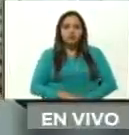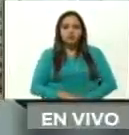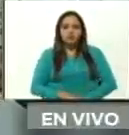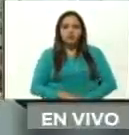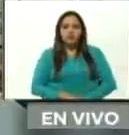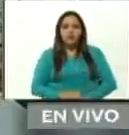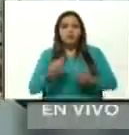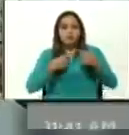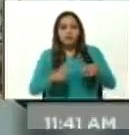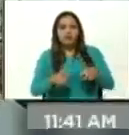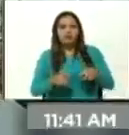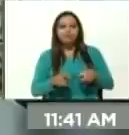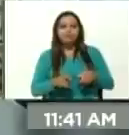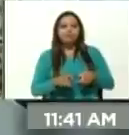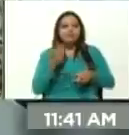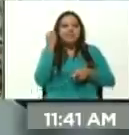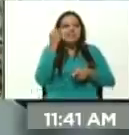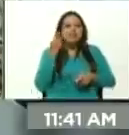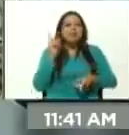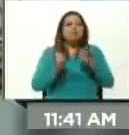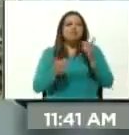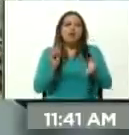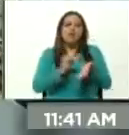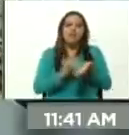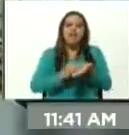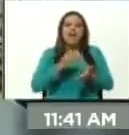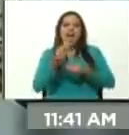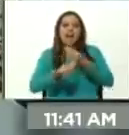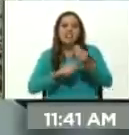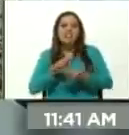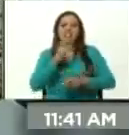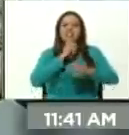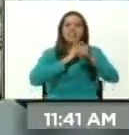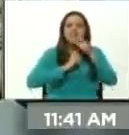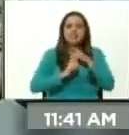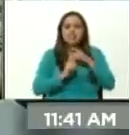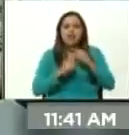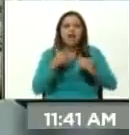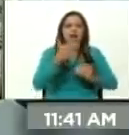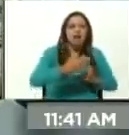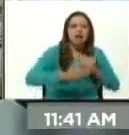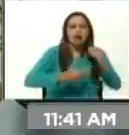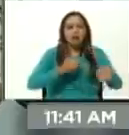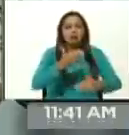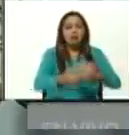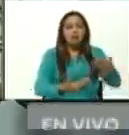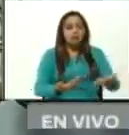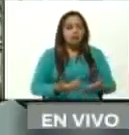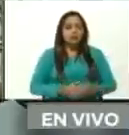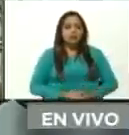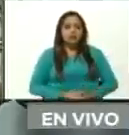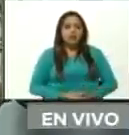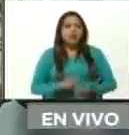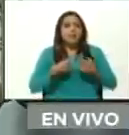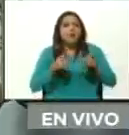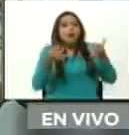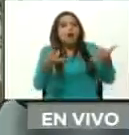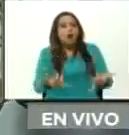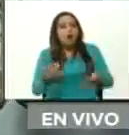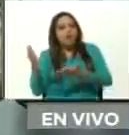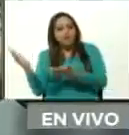veces para entorpecer la propia dinámica que afortunadamente, con la visita del fiscal